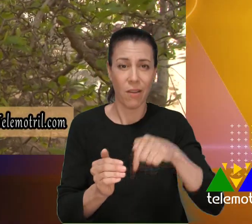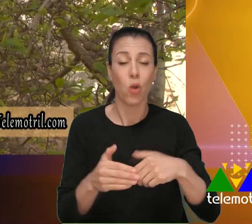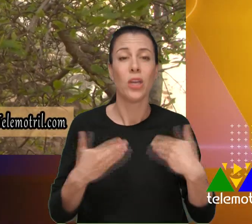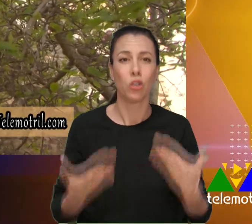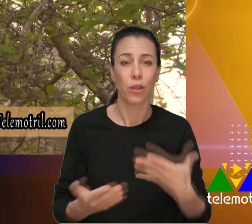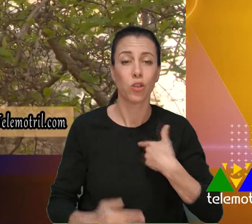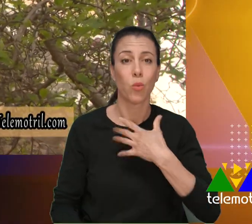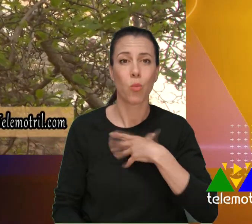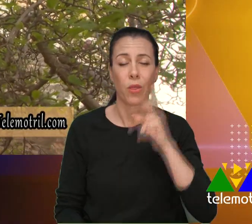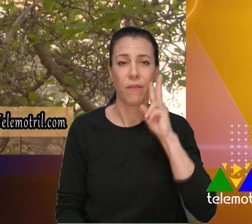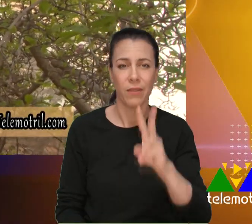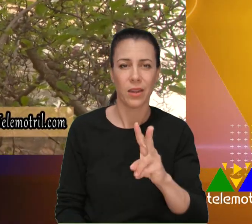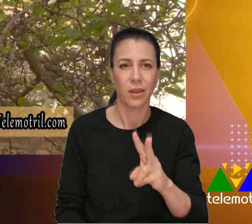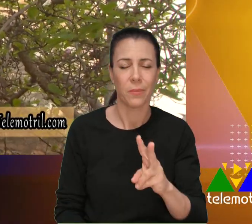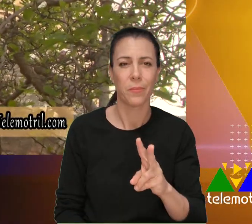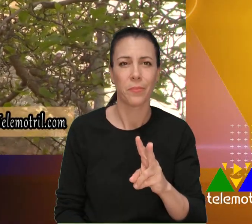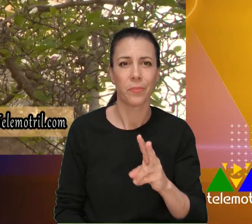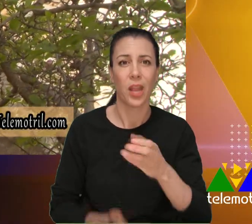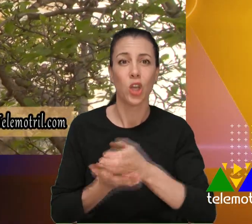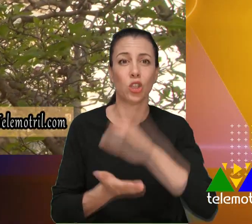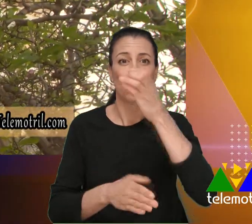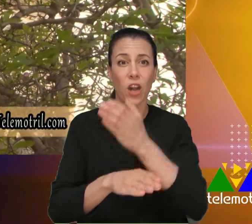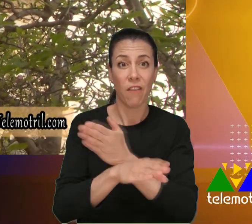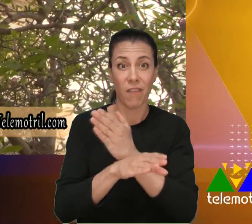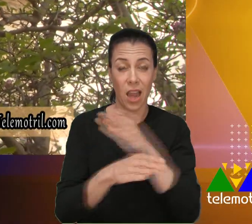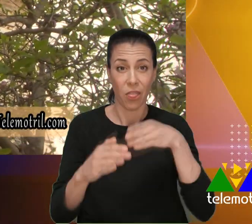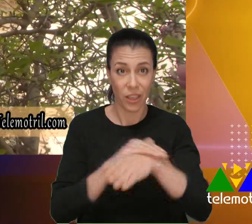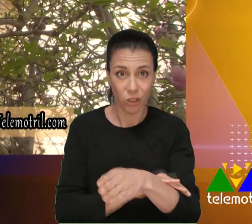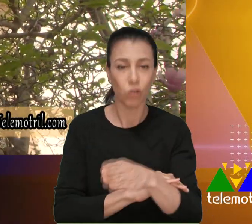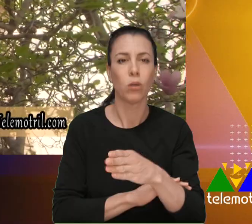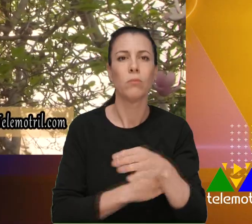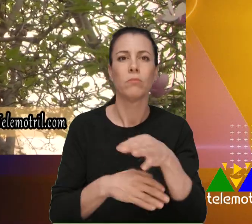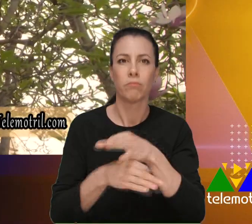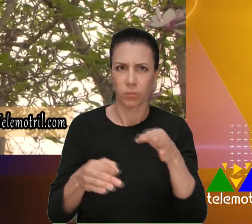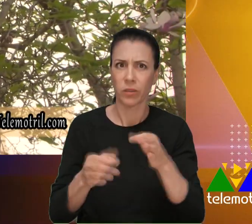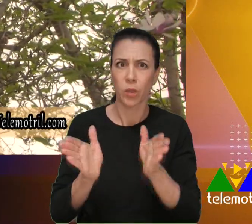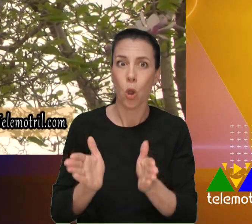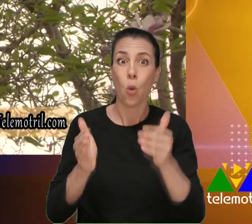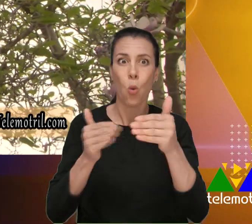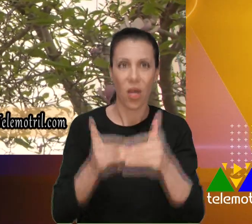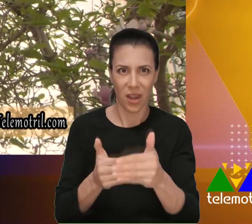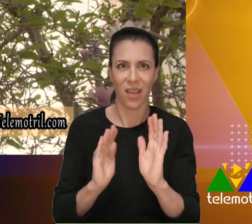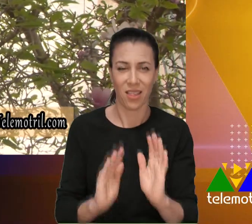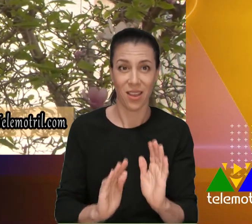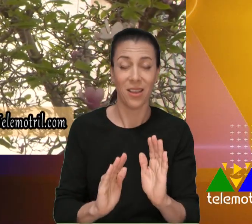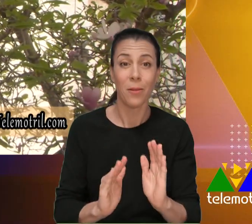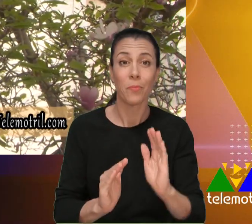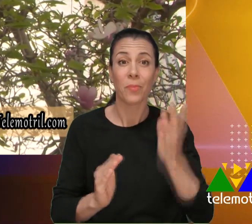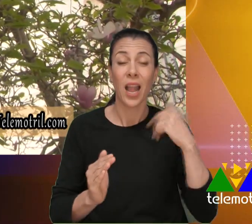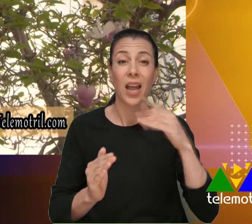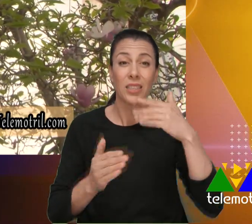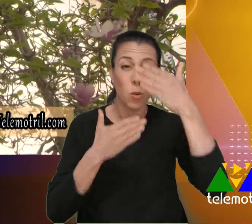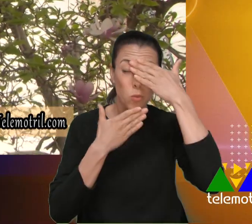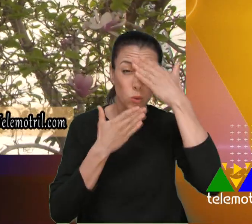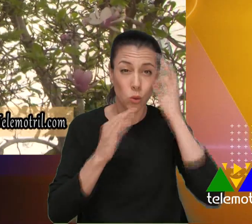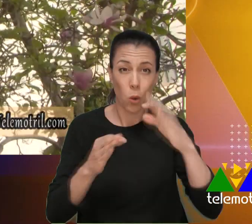Cuando yo pude ver la Torre de la Vela por dentro, efectivamente es cuadrada. Los musulmanes, las torres de